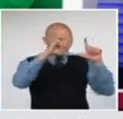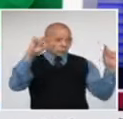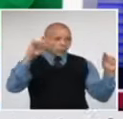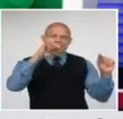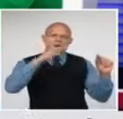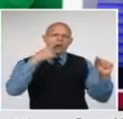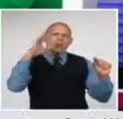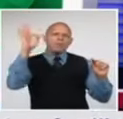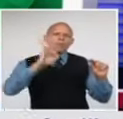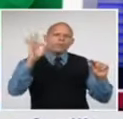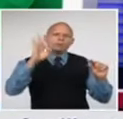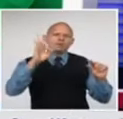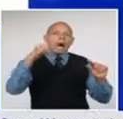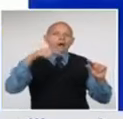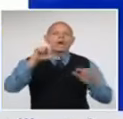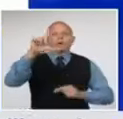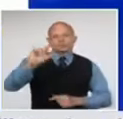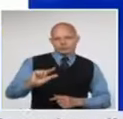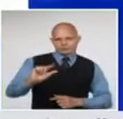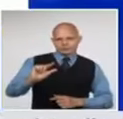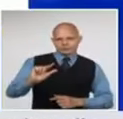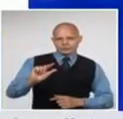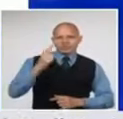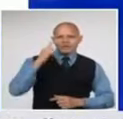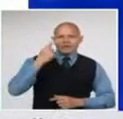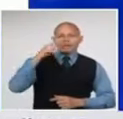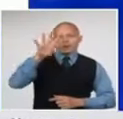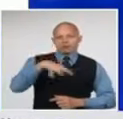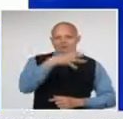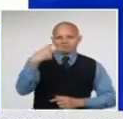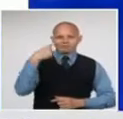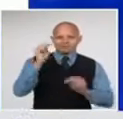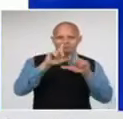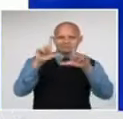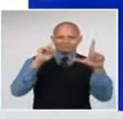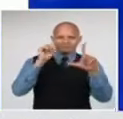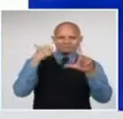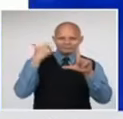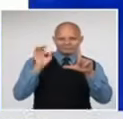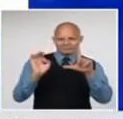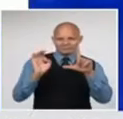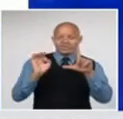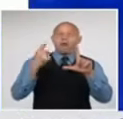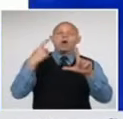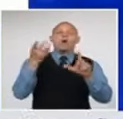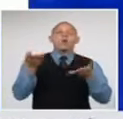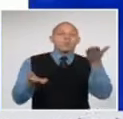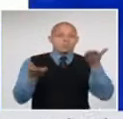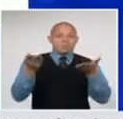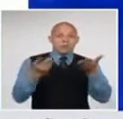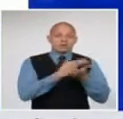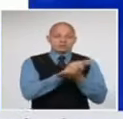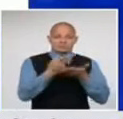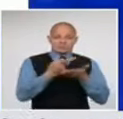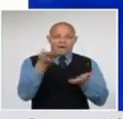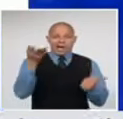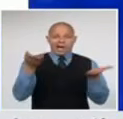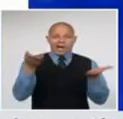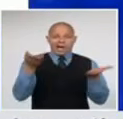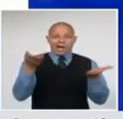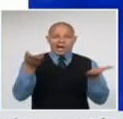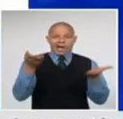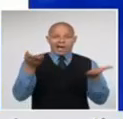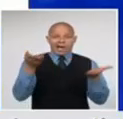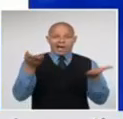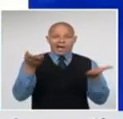incidencia de casos confirmados de COVID-19 en los últimos 15 días por 100.000 habitantes,